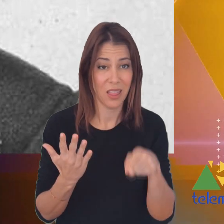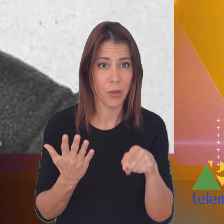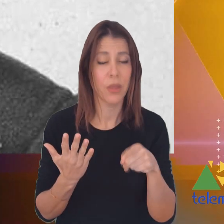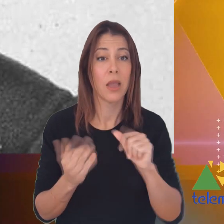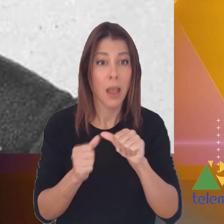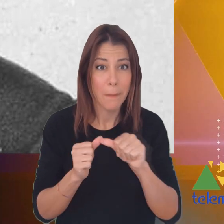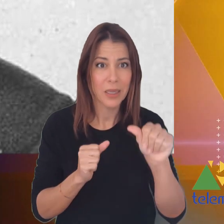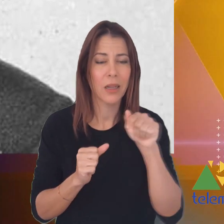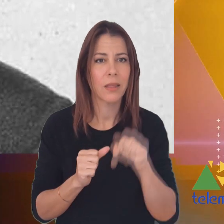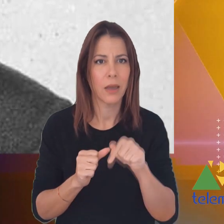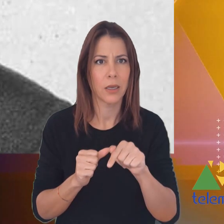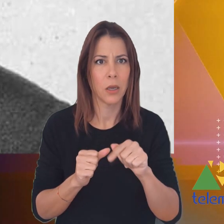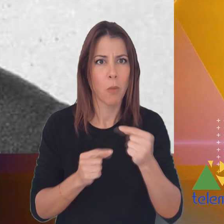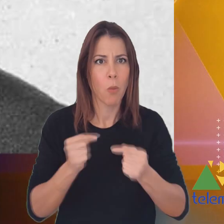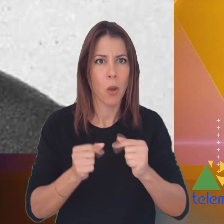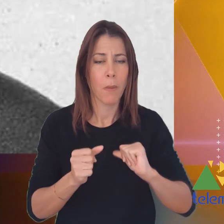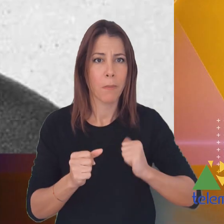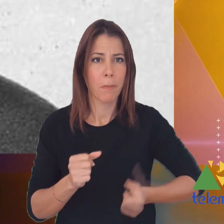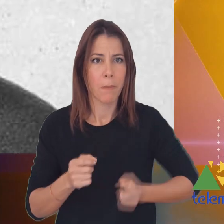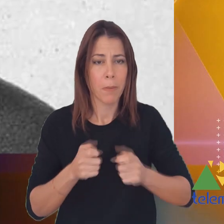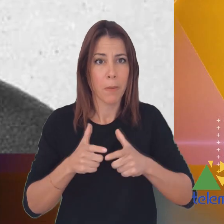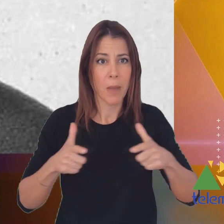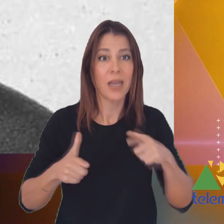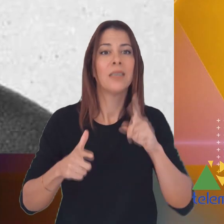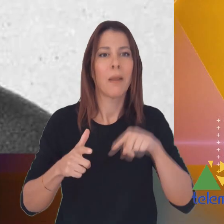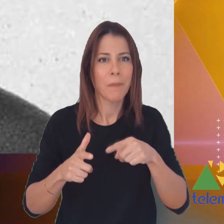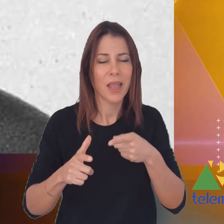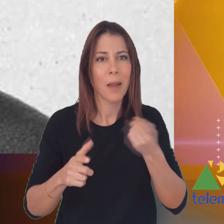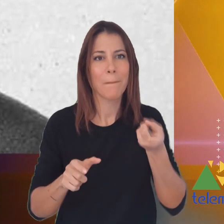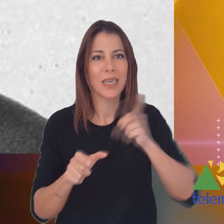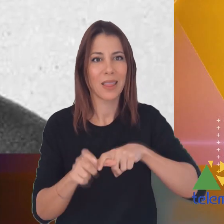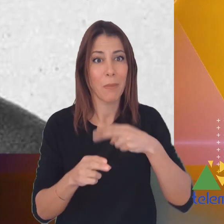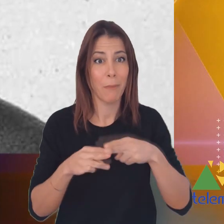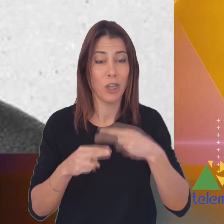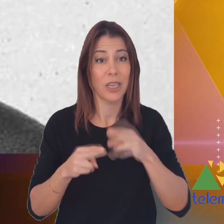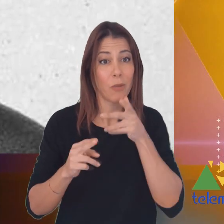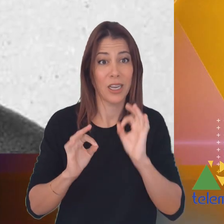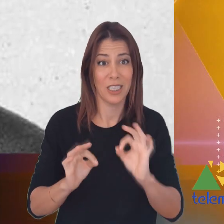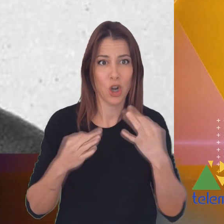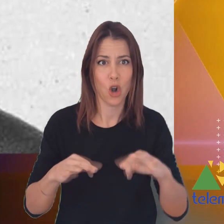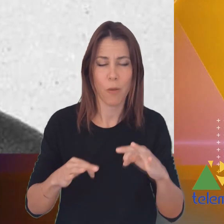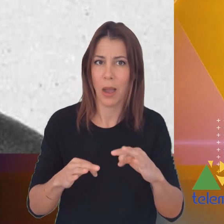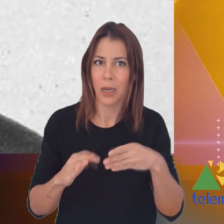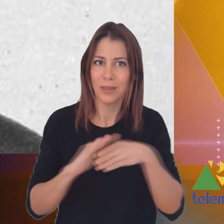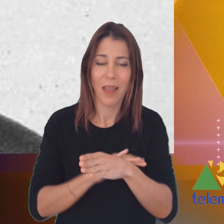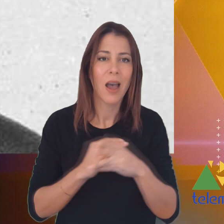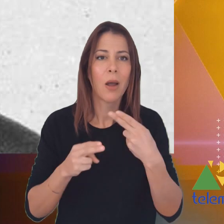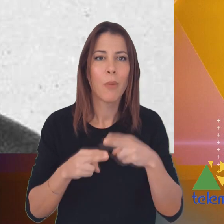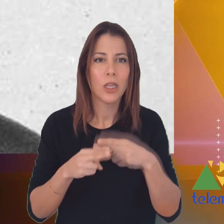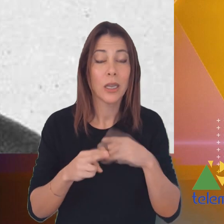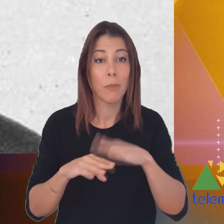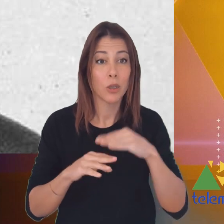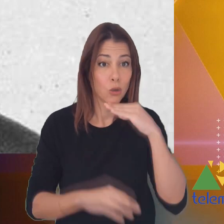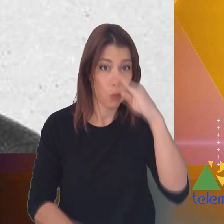y a partir de ahí se enriquecen y entran en la política, ¿no? Pues como era normal en aquella época entrar en la política. Su